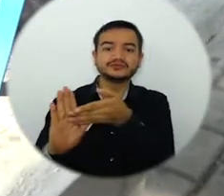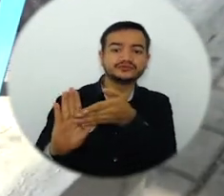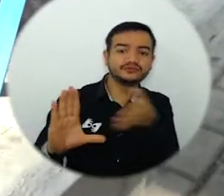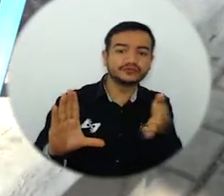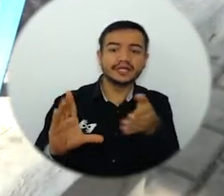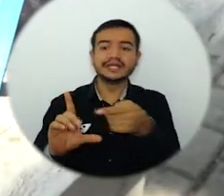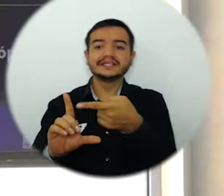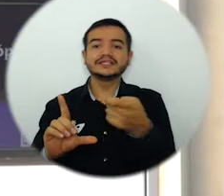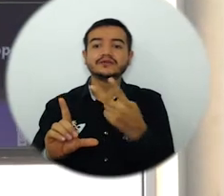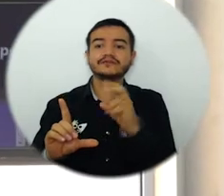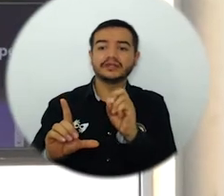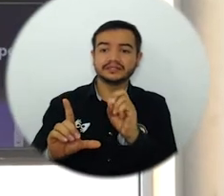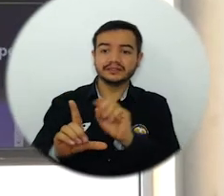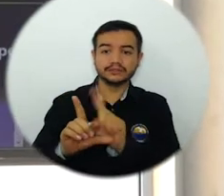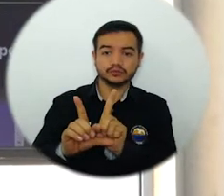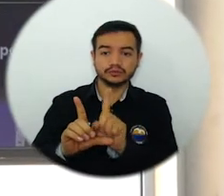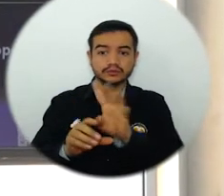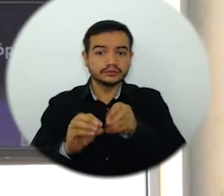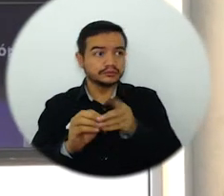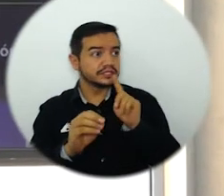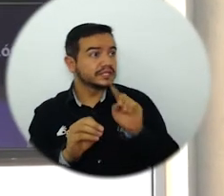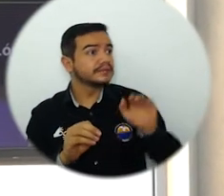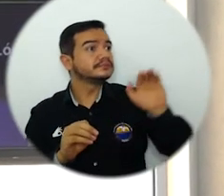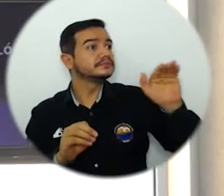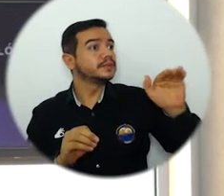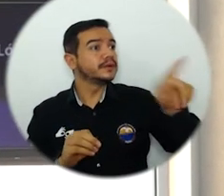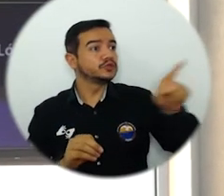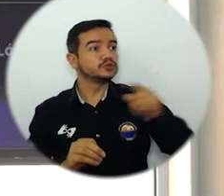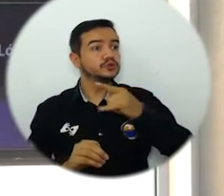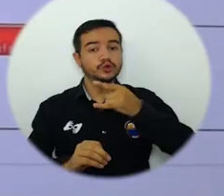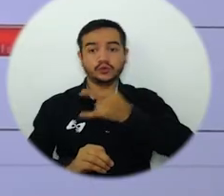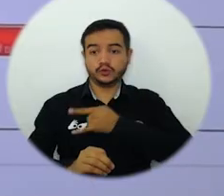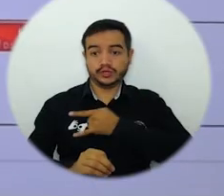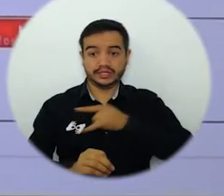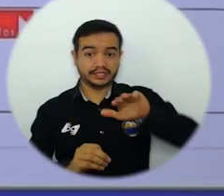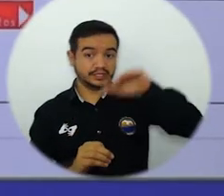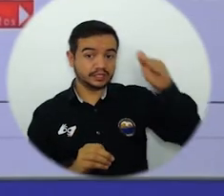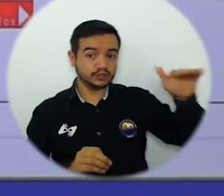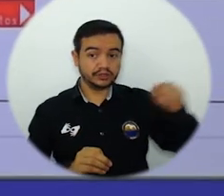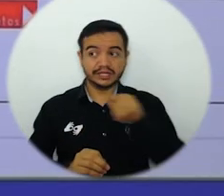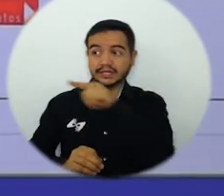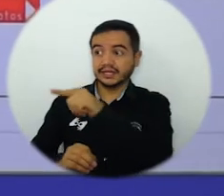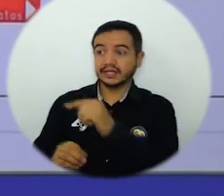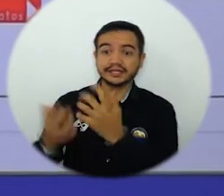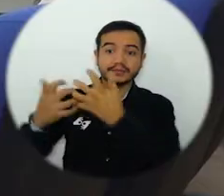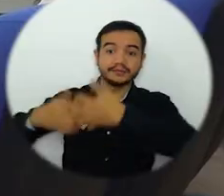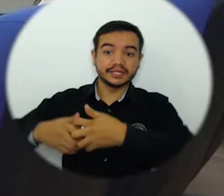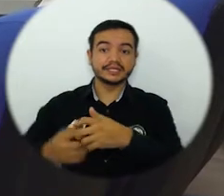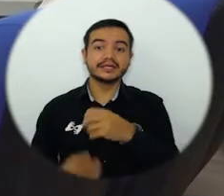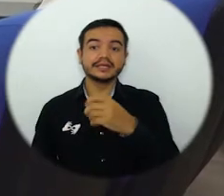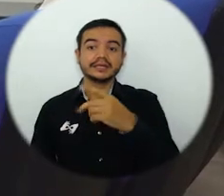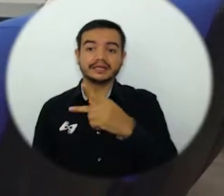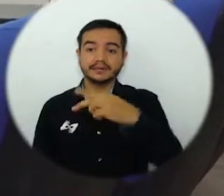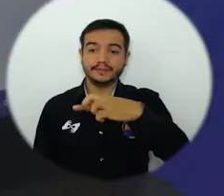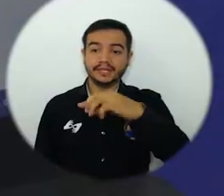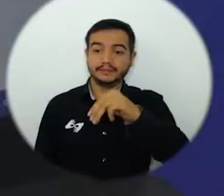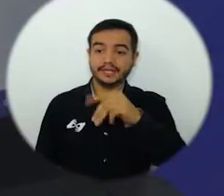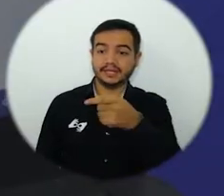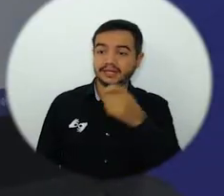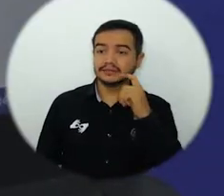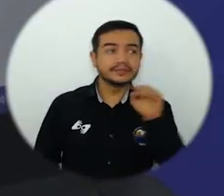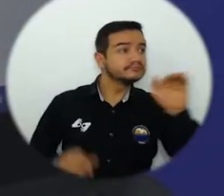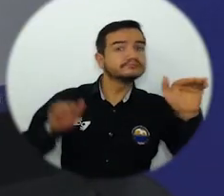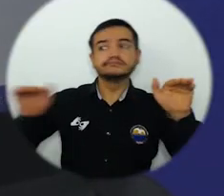y hechas las conversaciones de rigor, tanto con la Universidad de Antioquia como la auditoría KPMG, evidenció que el control